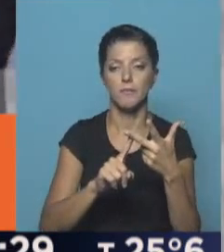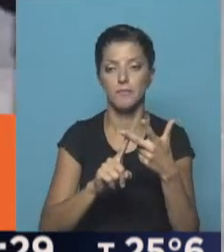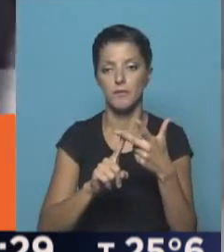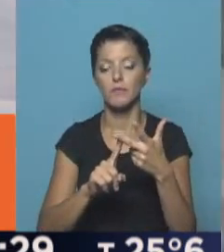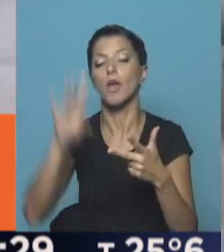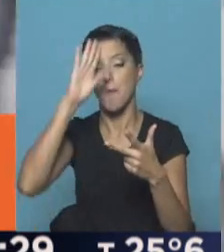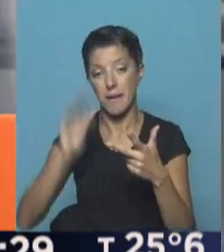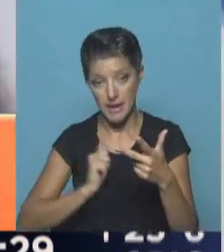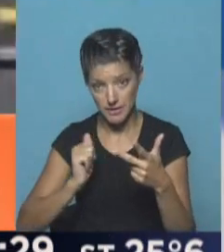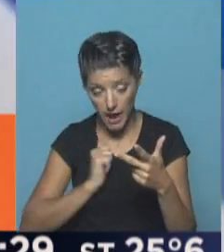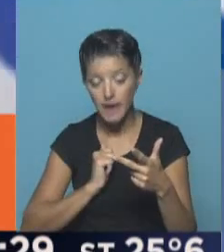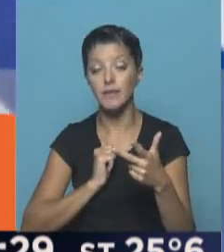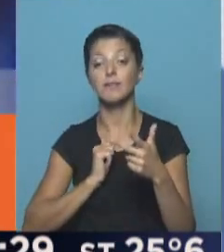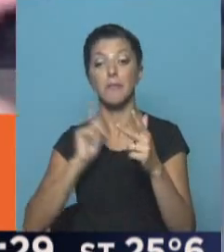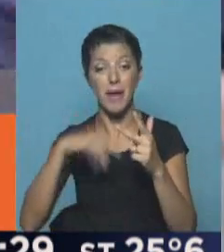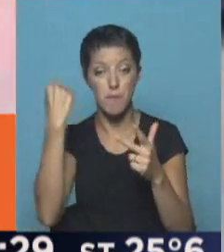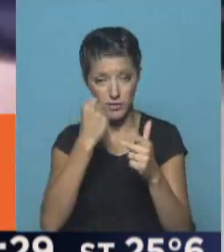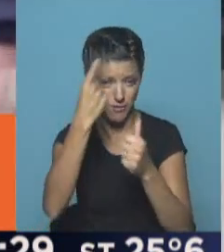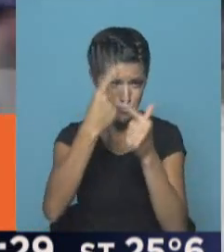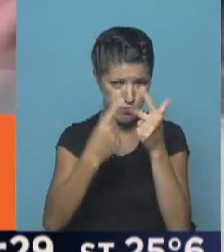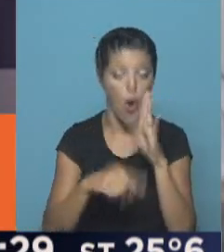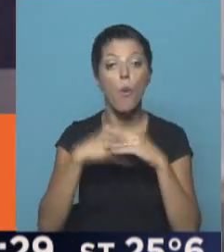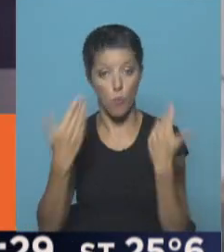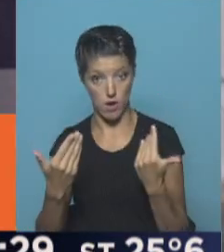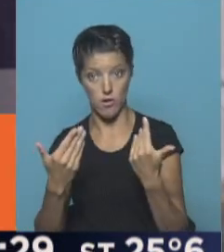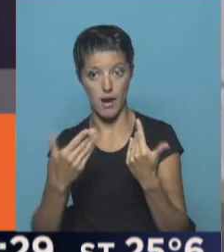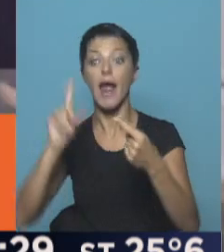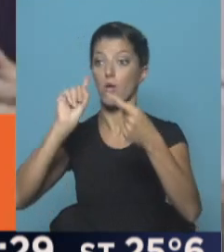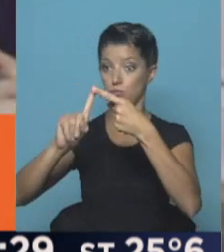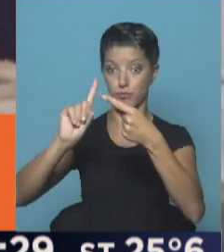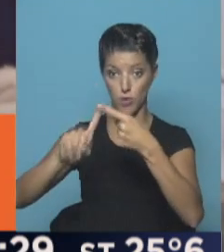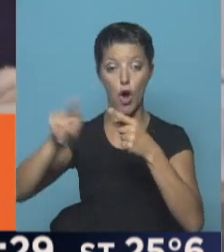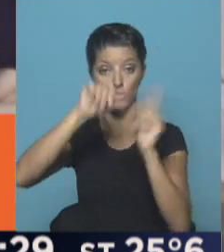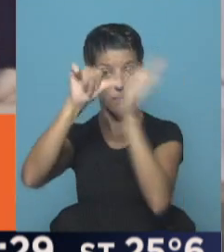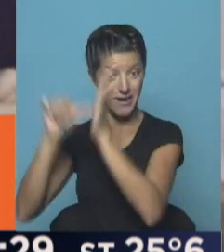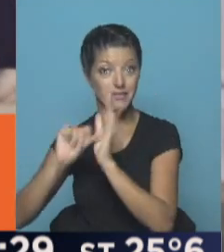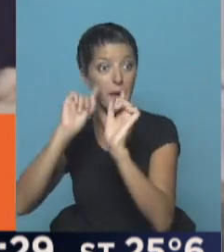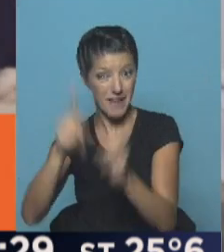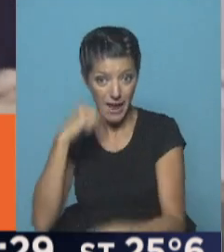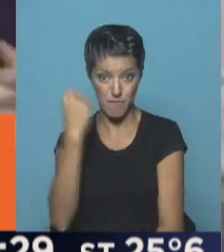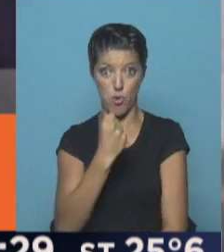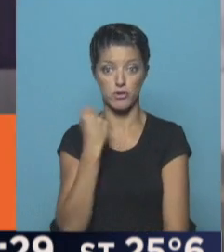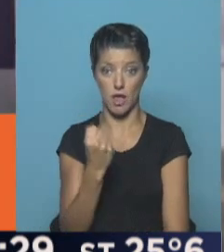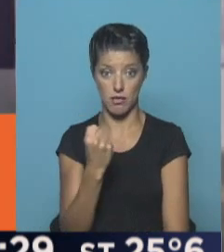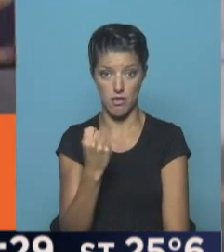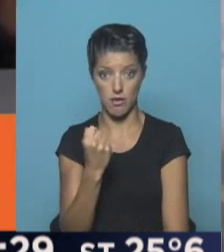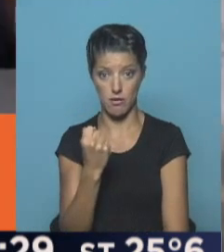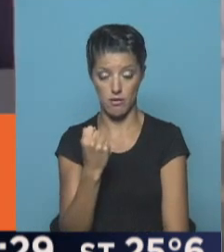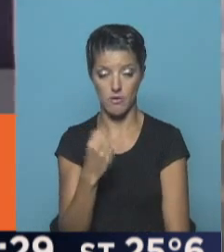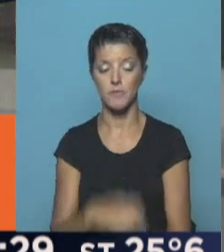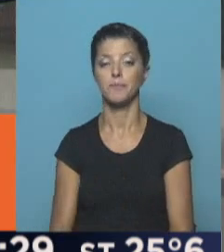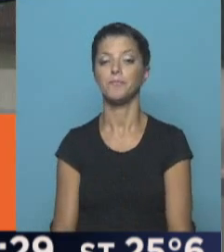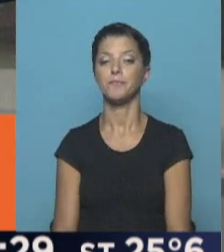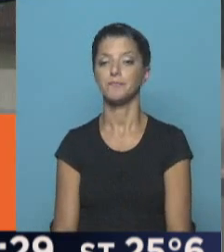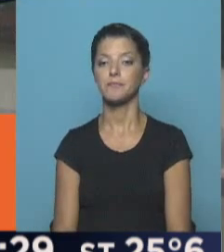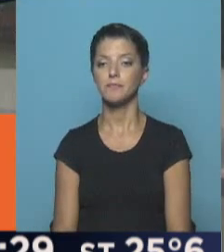acumulación militar por parte de Rusia. Bueno, pues la diplomacia rusa es un factor importante y quien la ejerce tiene